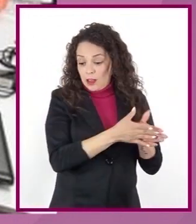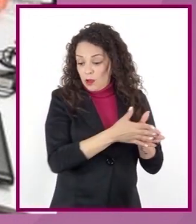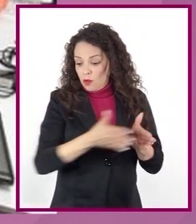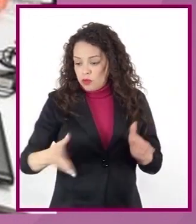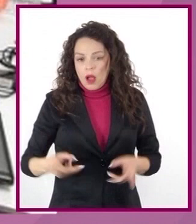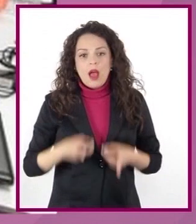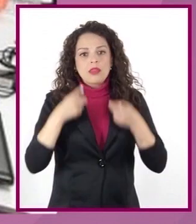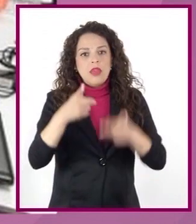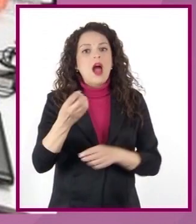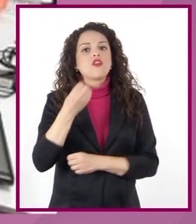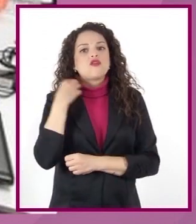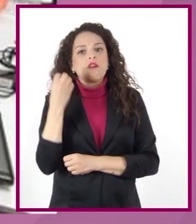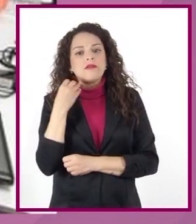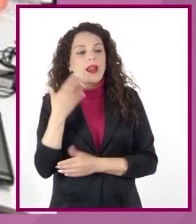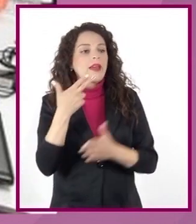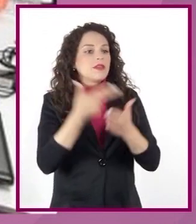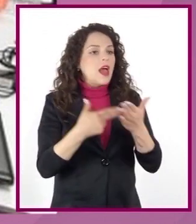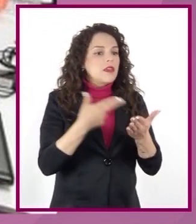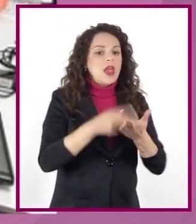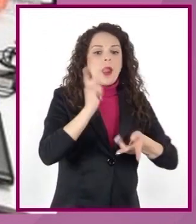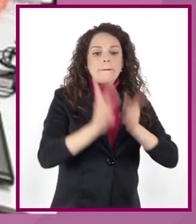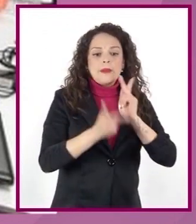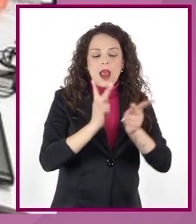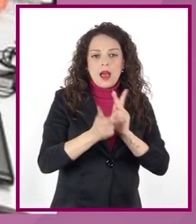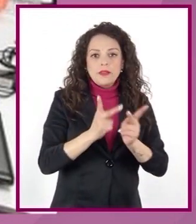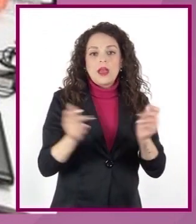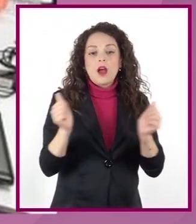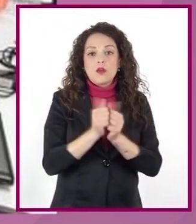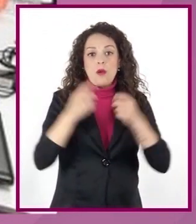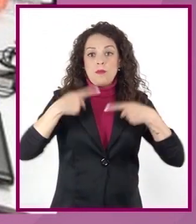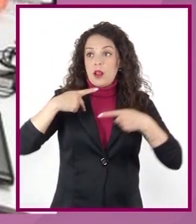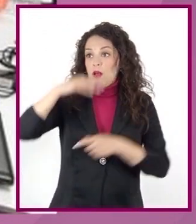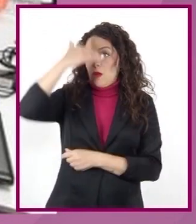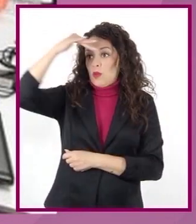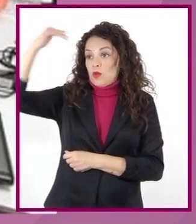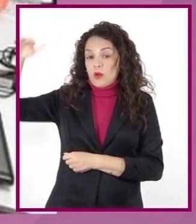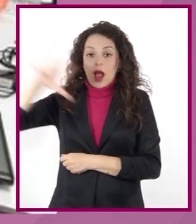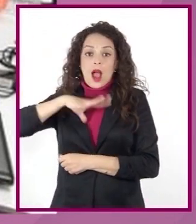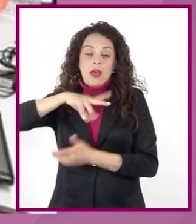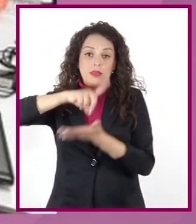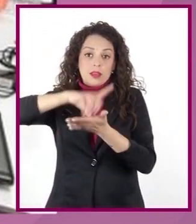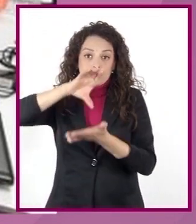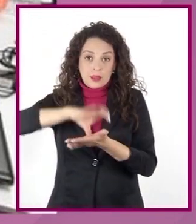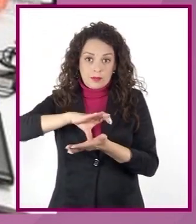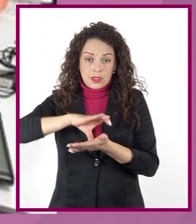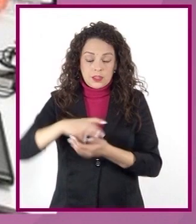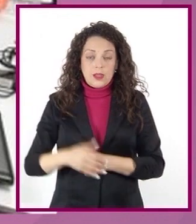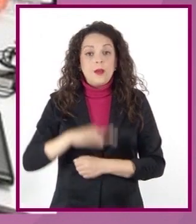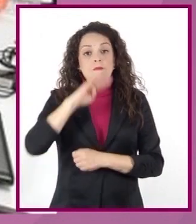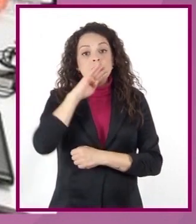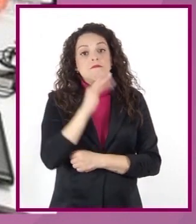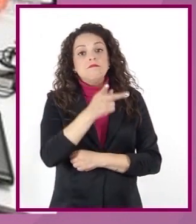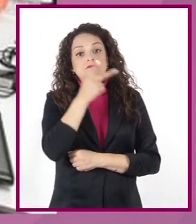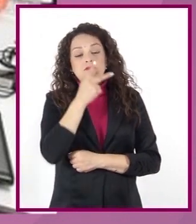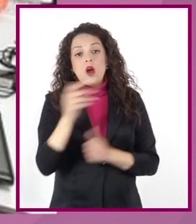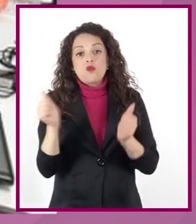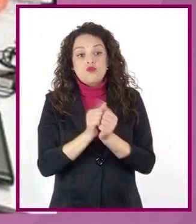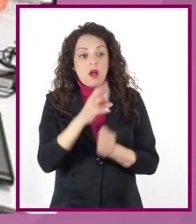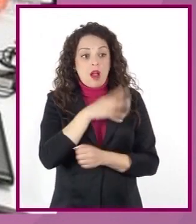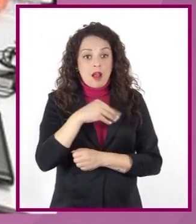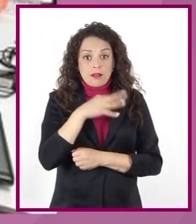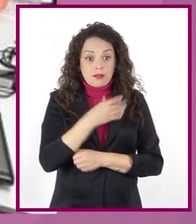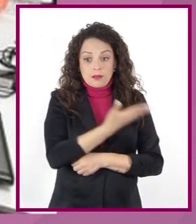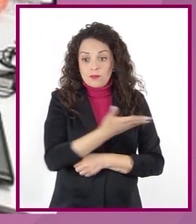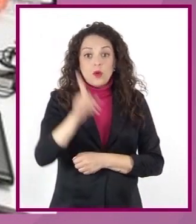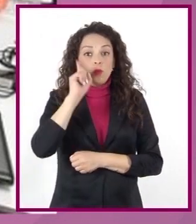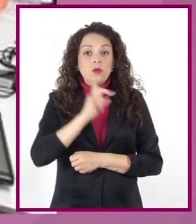y conferencias de sexualidad a personas adultas con discapacidad, a madres y padres con hijos e